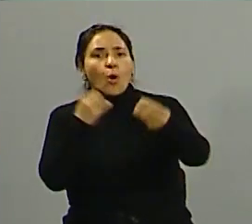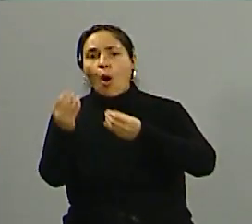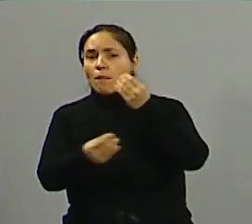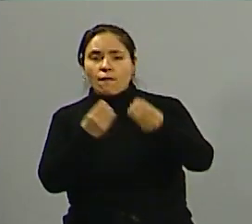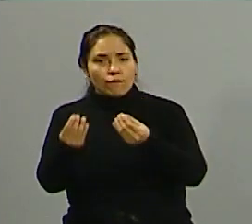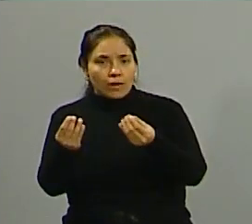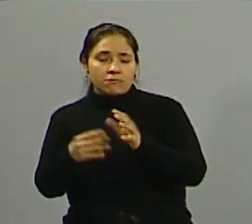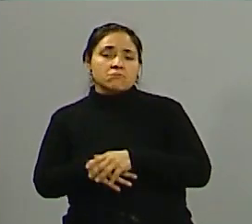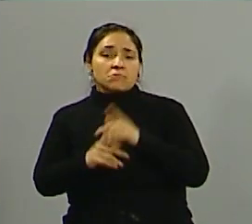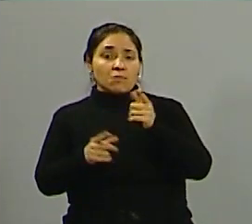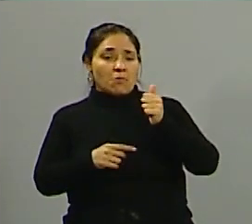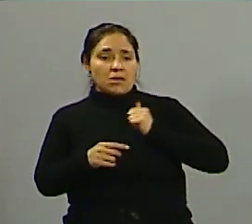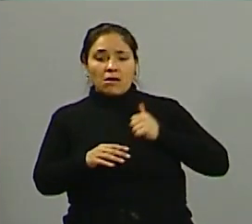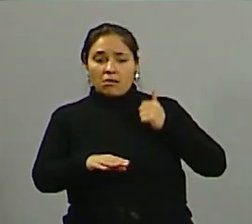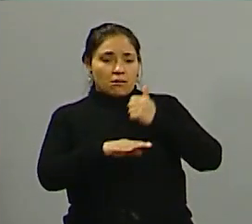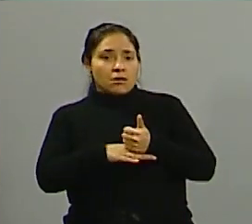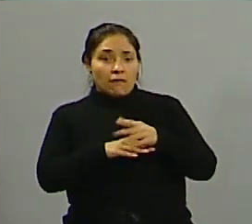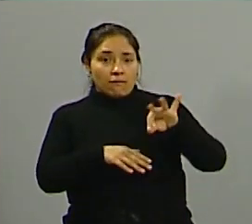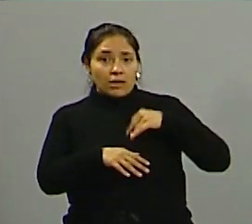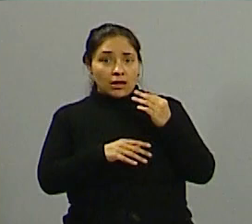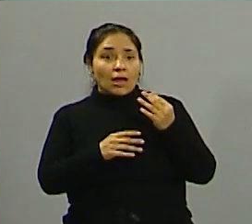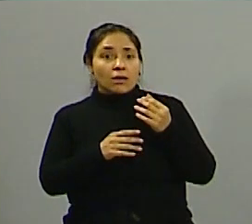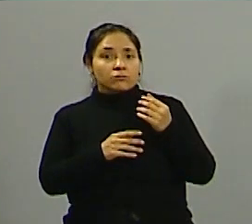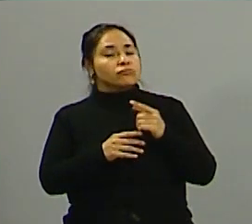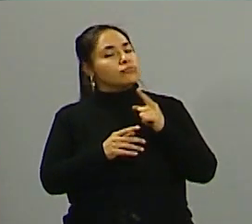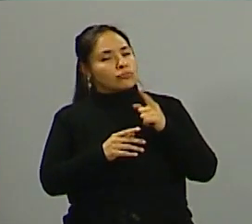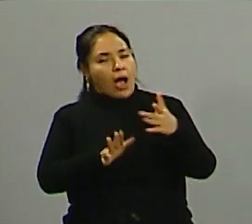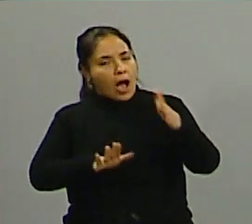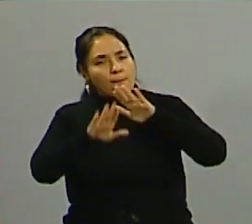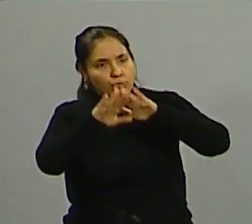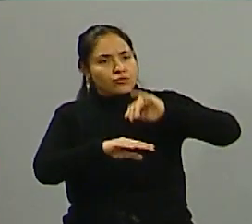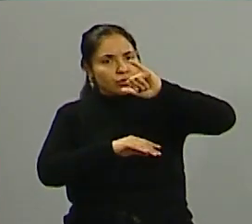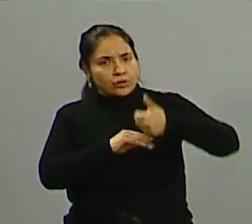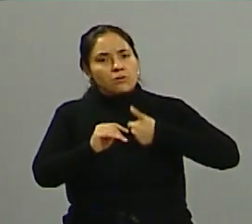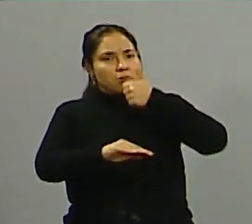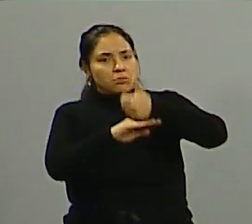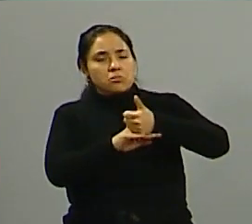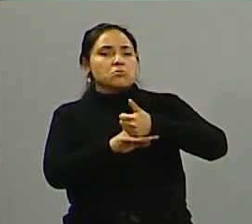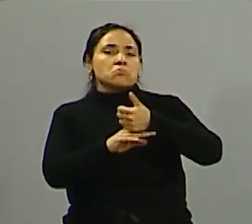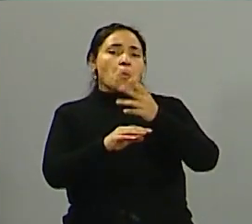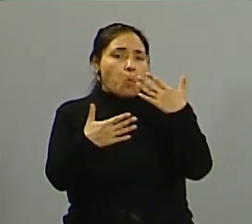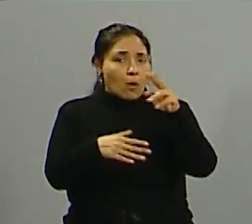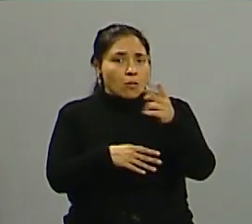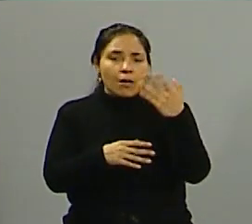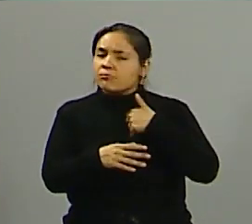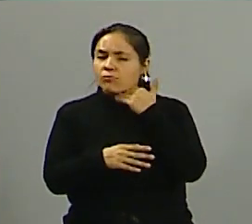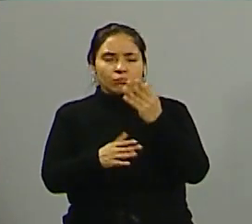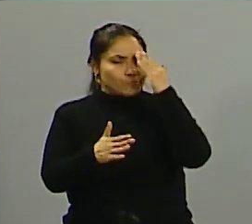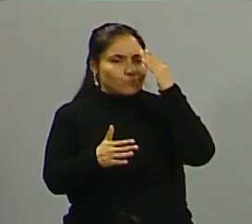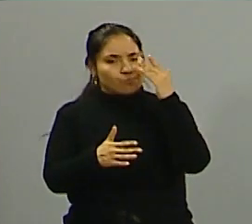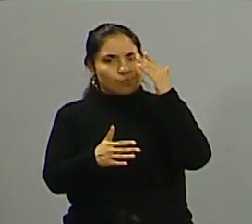perder su vida, irse y seguir ese proyecto. Digo, que no es poco, es un montón. No. Incluso